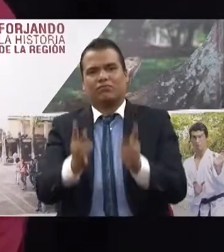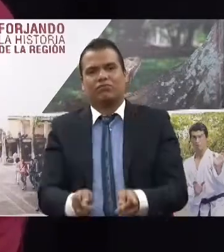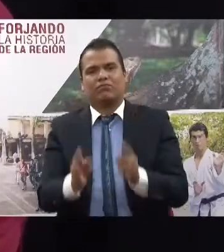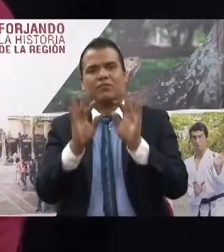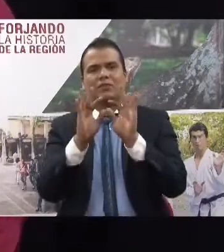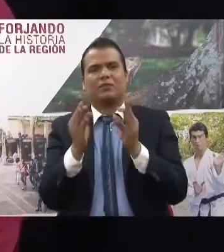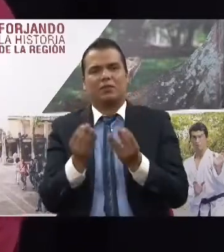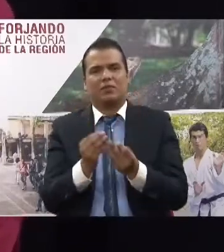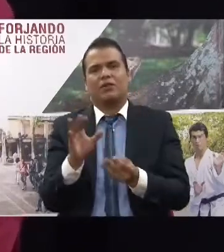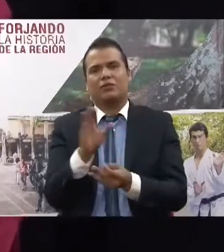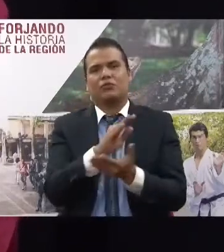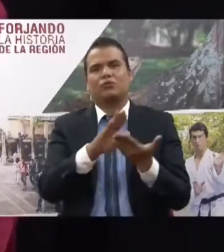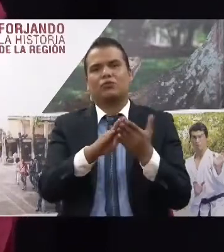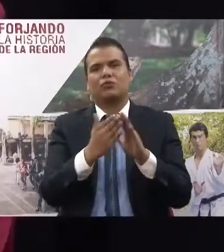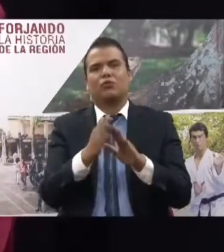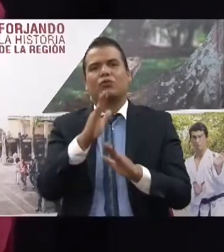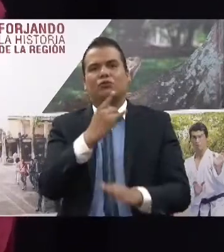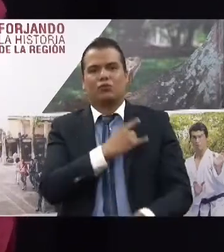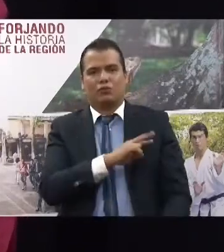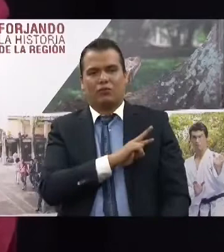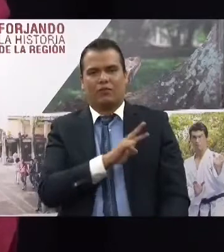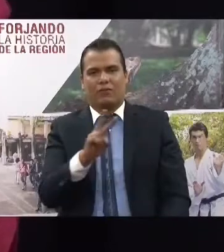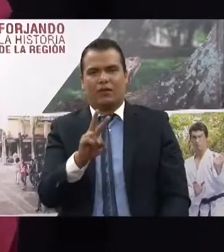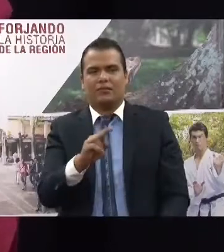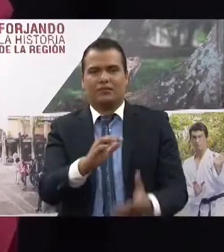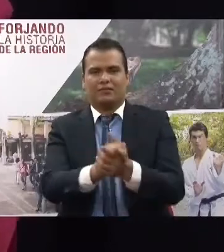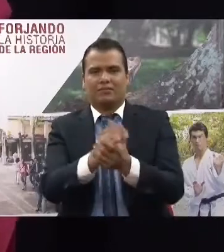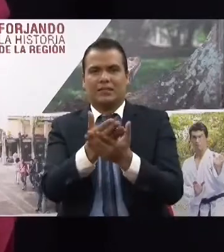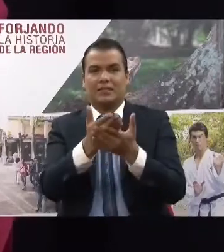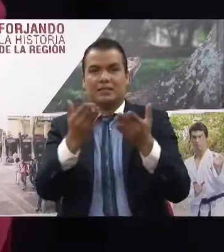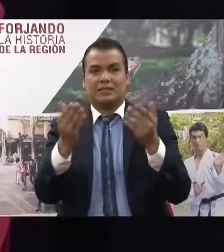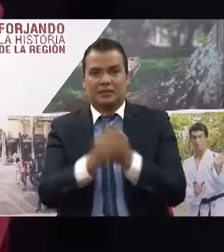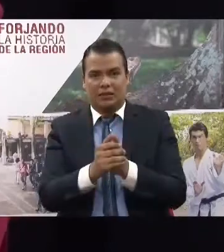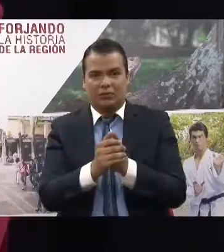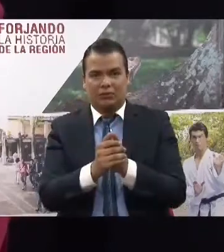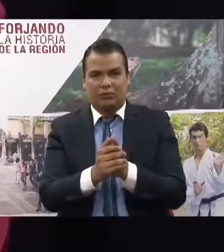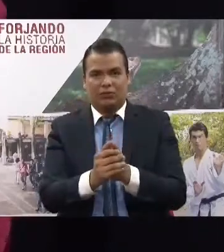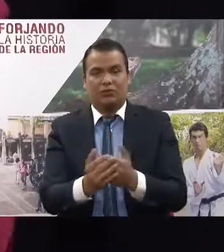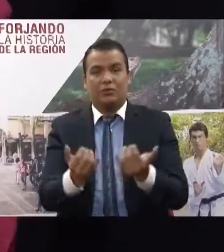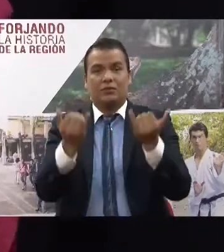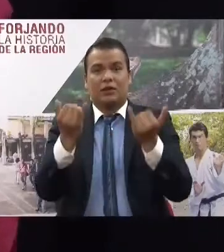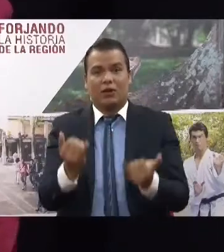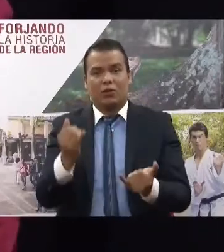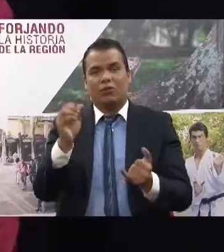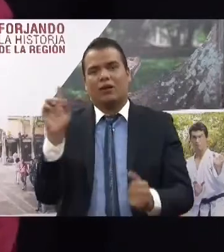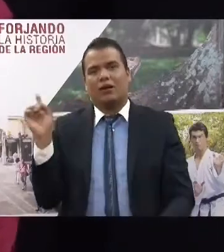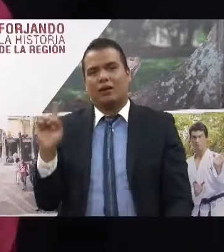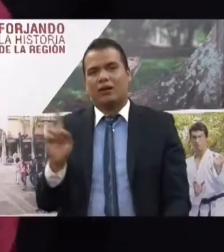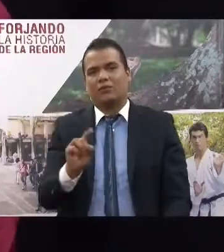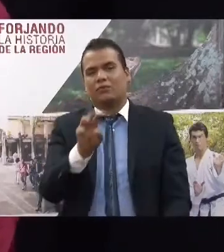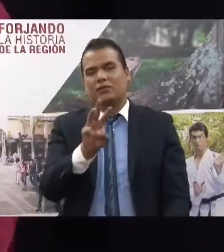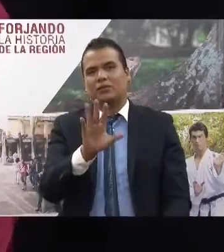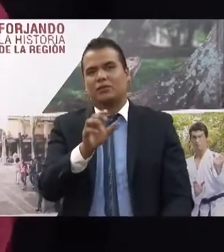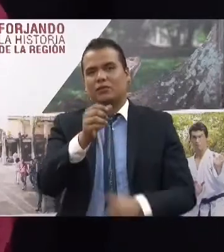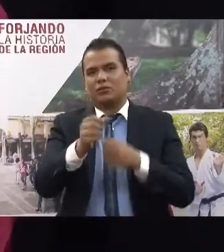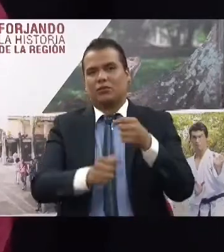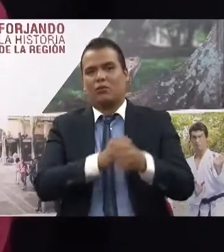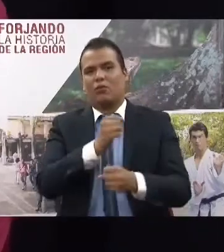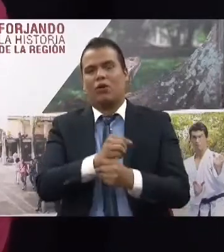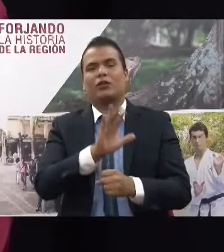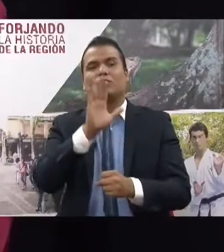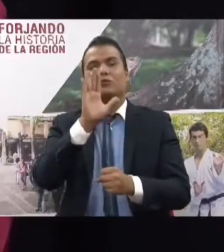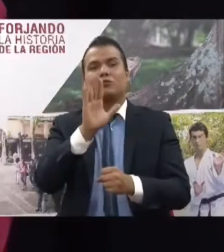la comunidad universitaria de regionalización. En la celebración de los 35 años del sistema de